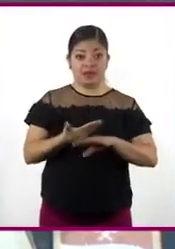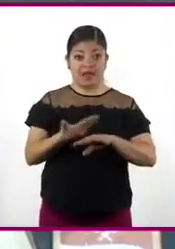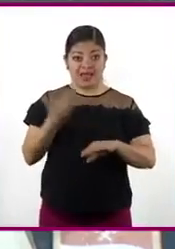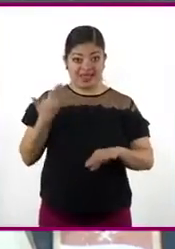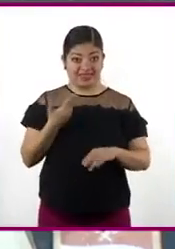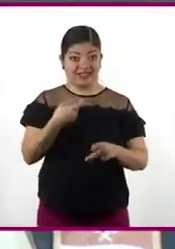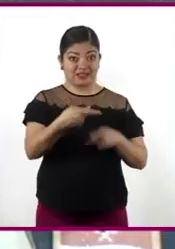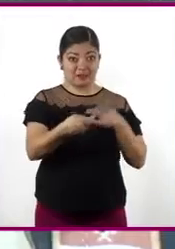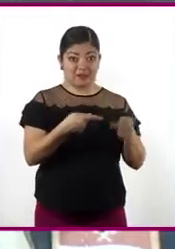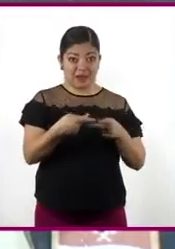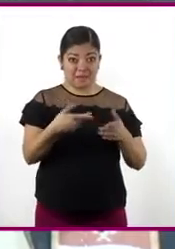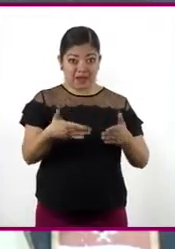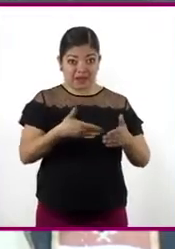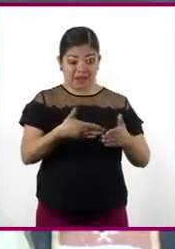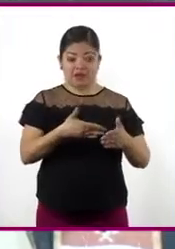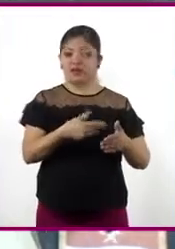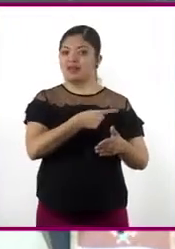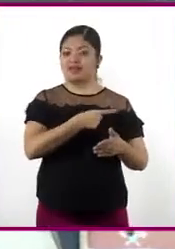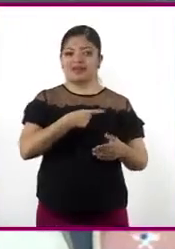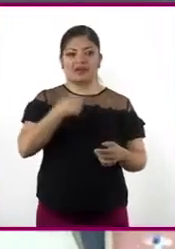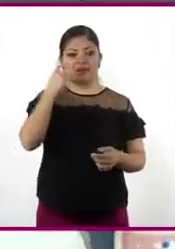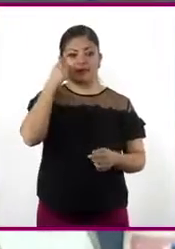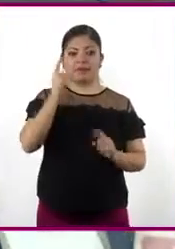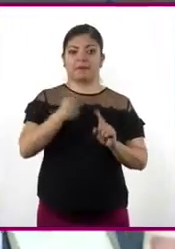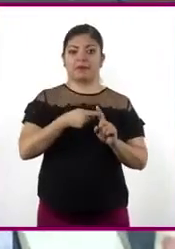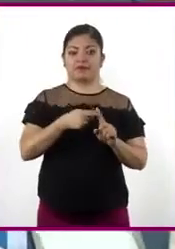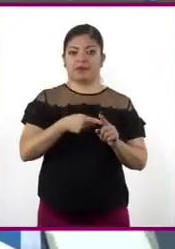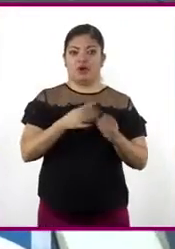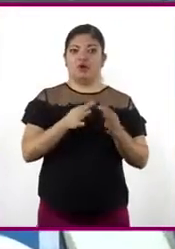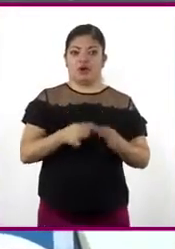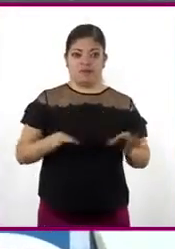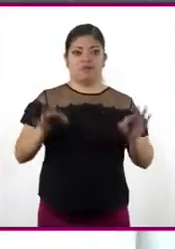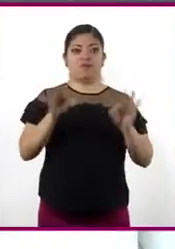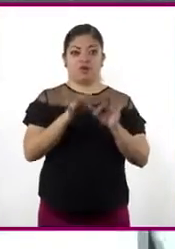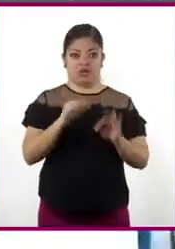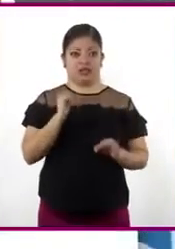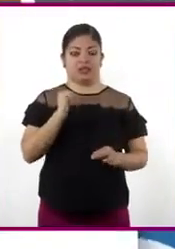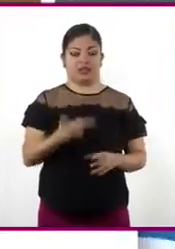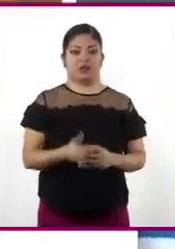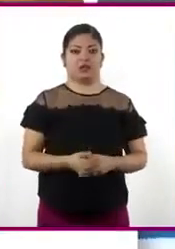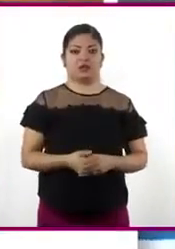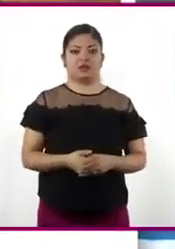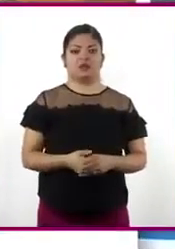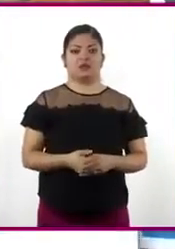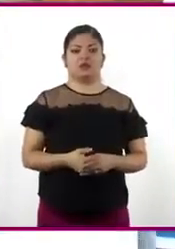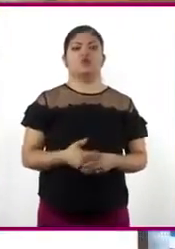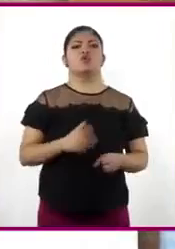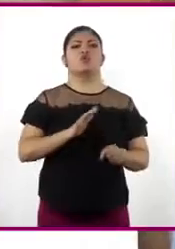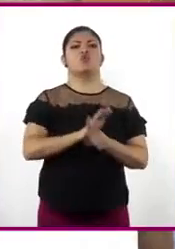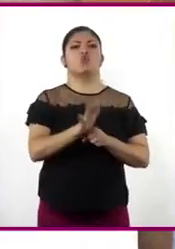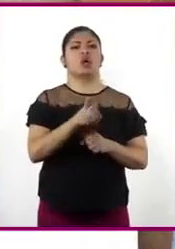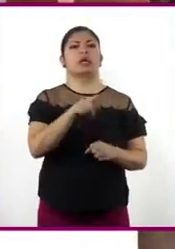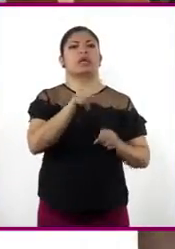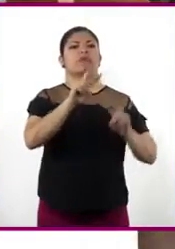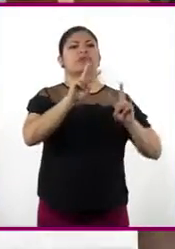platillo debemos hacernos algunas preguntas muy importantes. ¿Qué tema nos interesa